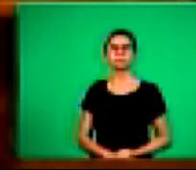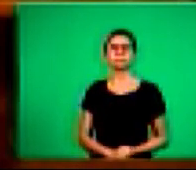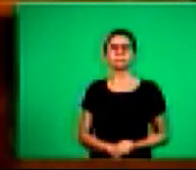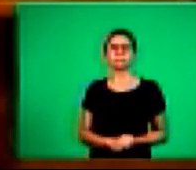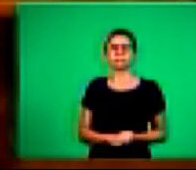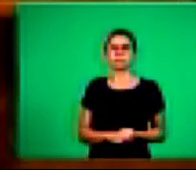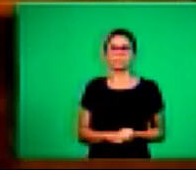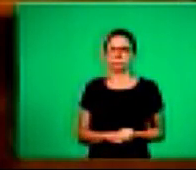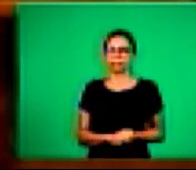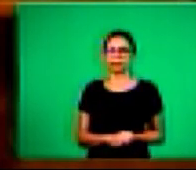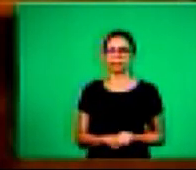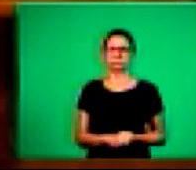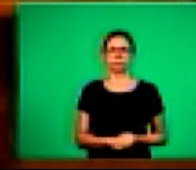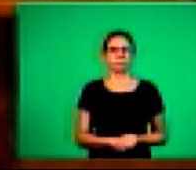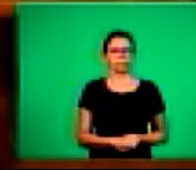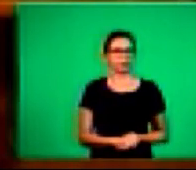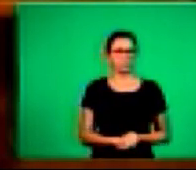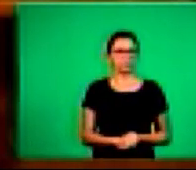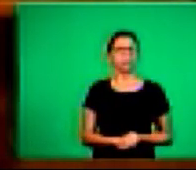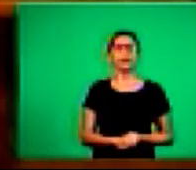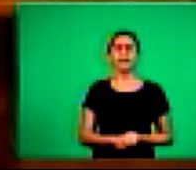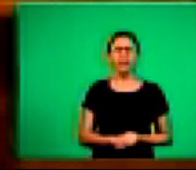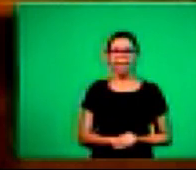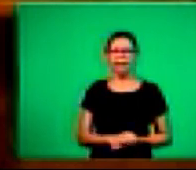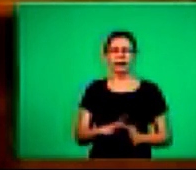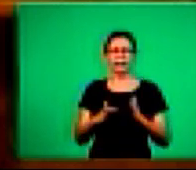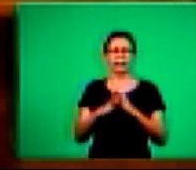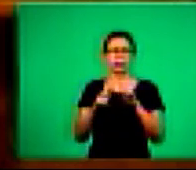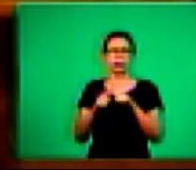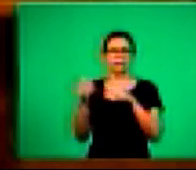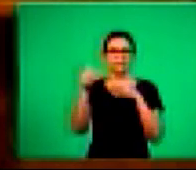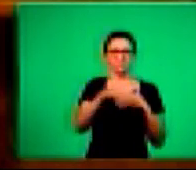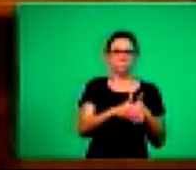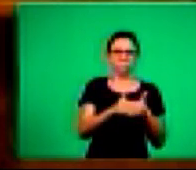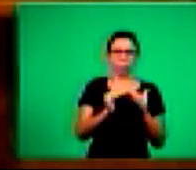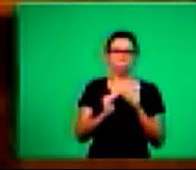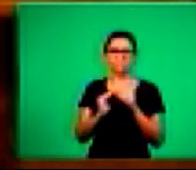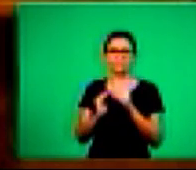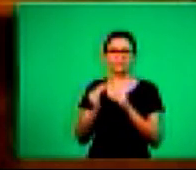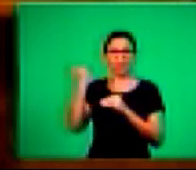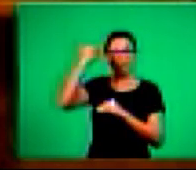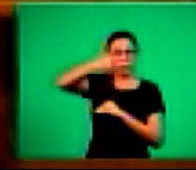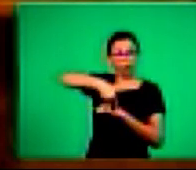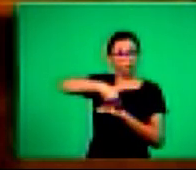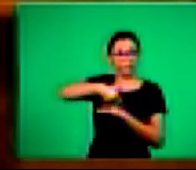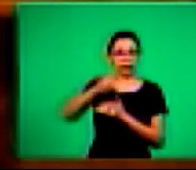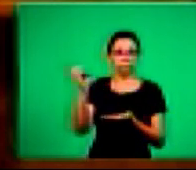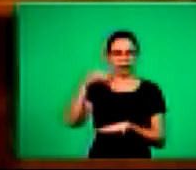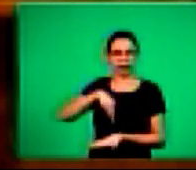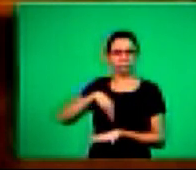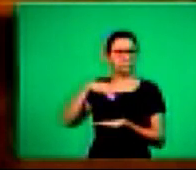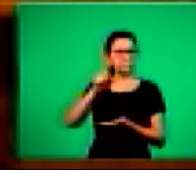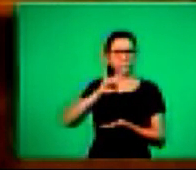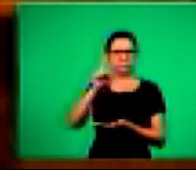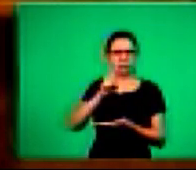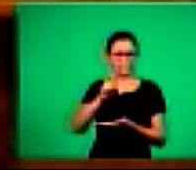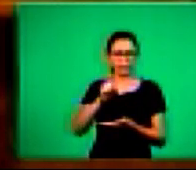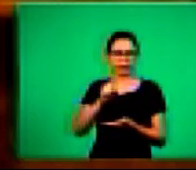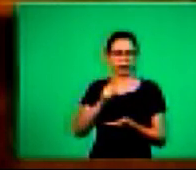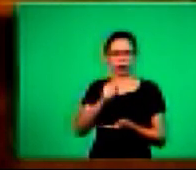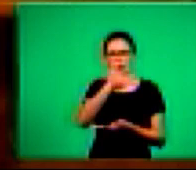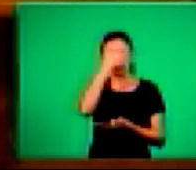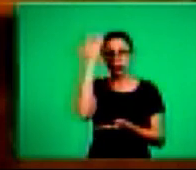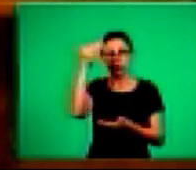es la iglesia que está fuera de la iglesia maranatha es esto no la iglesia es infiel también está en la iglesia